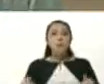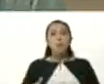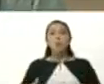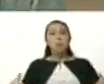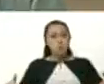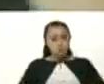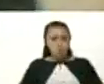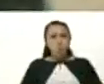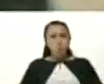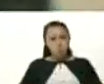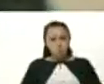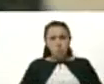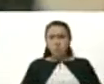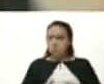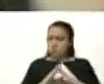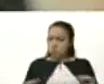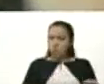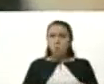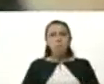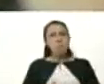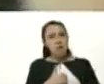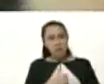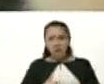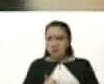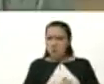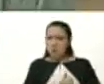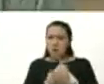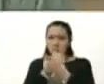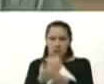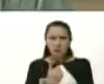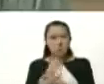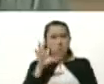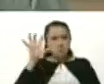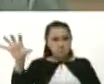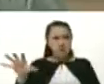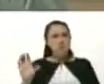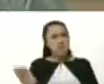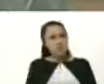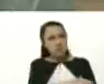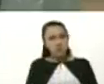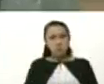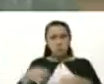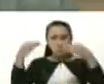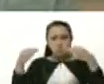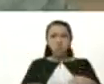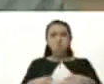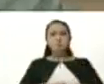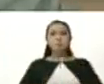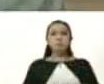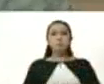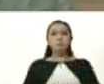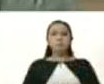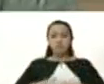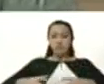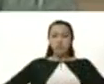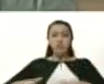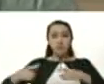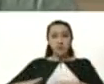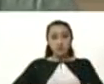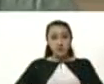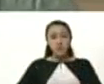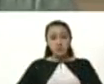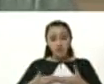sacrificamos todo eso precisamente por el amor por la patria. Hicimos esos discos de canciones para